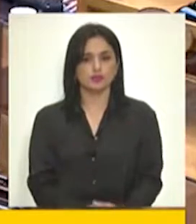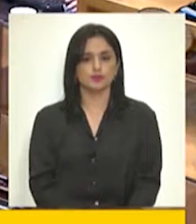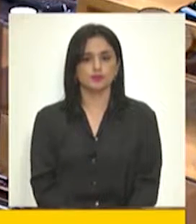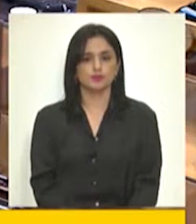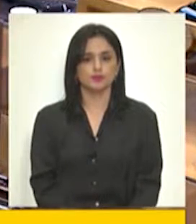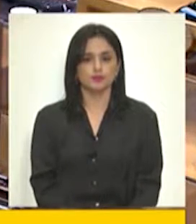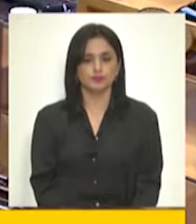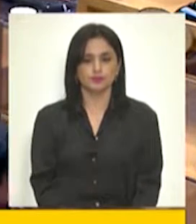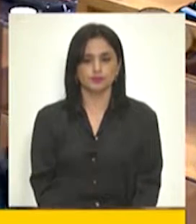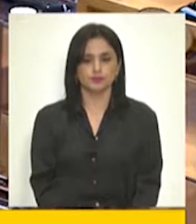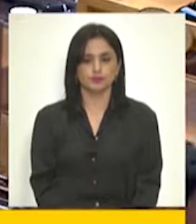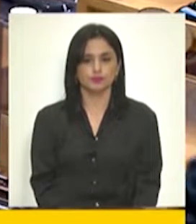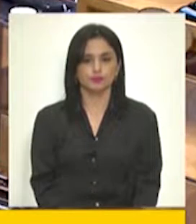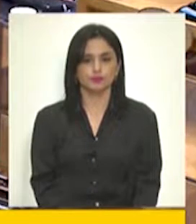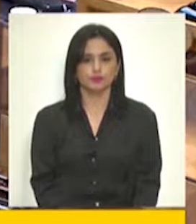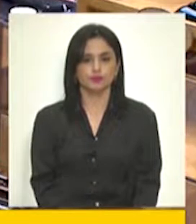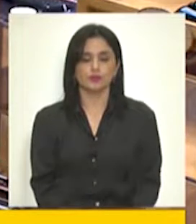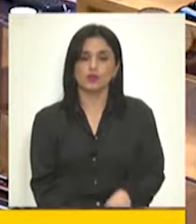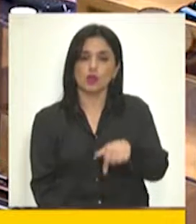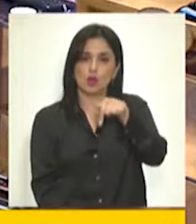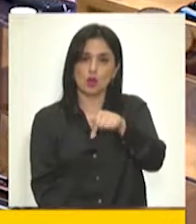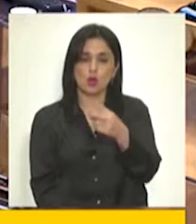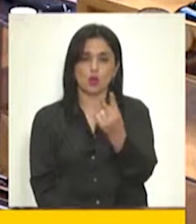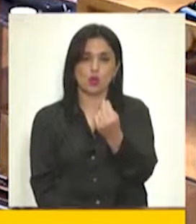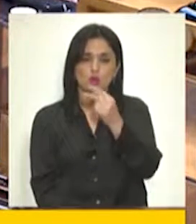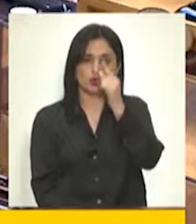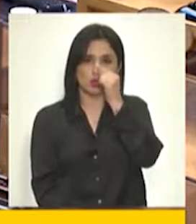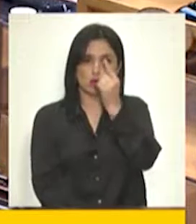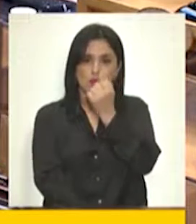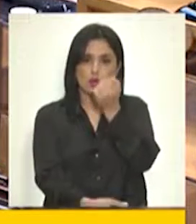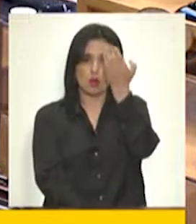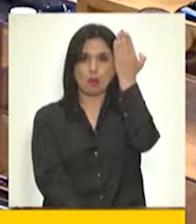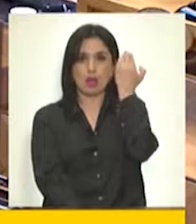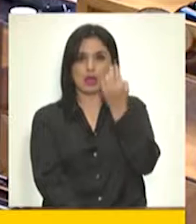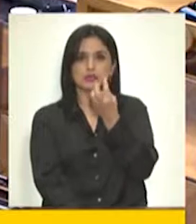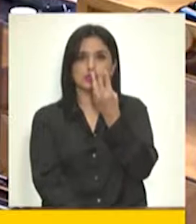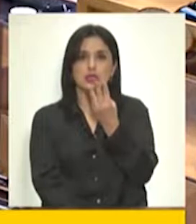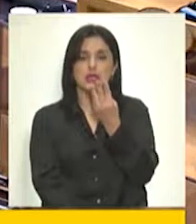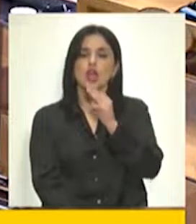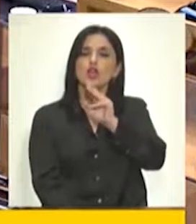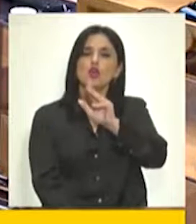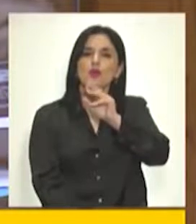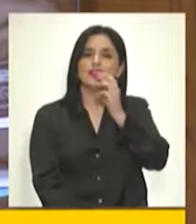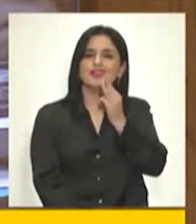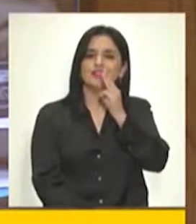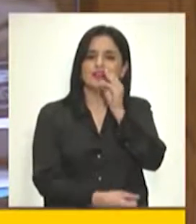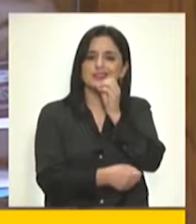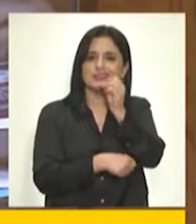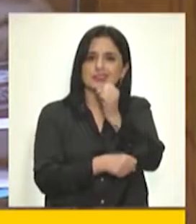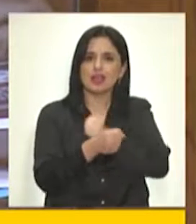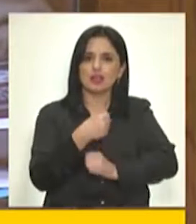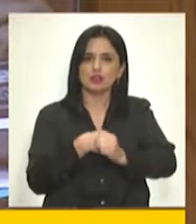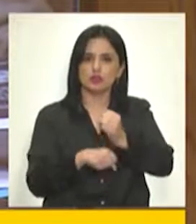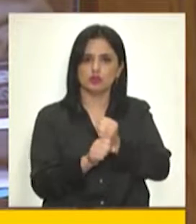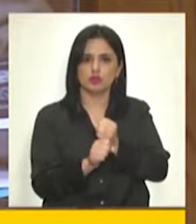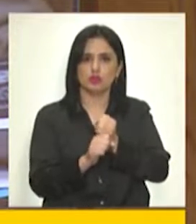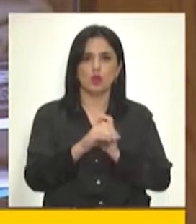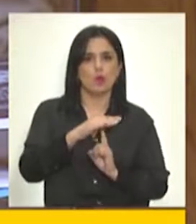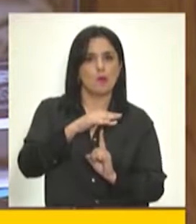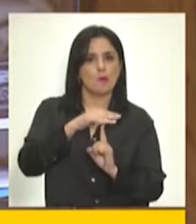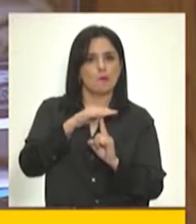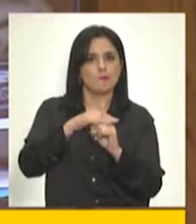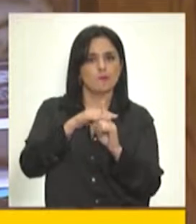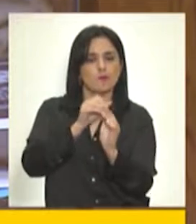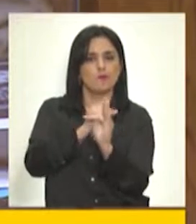hoy día 12 de octubre pero hace 93 años atrás se funda la ciudad de baquedano